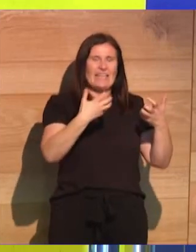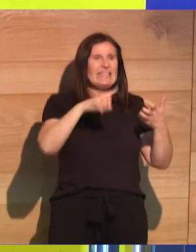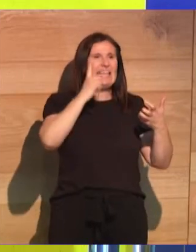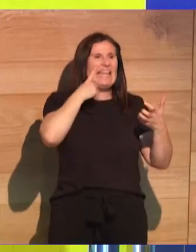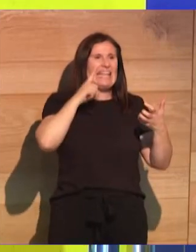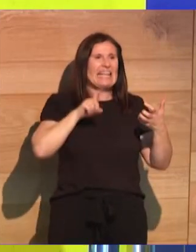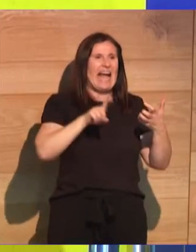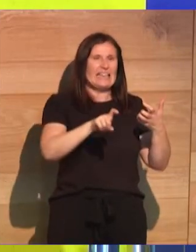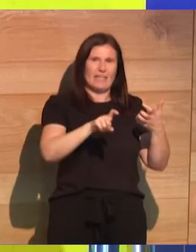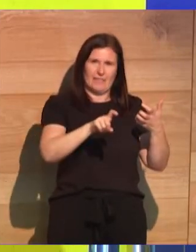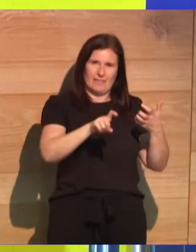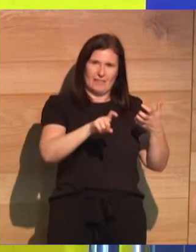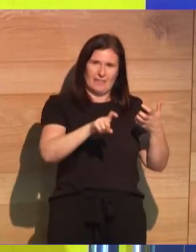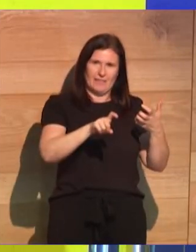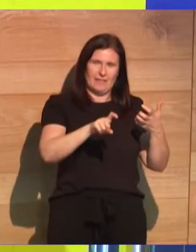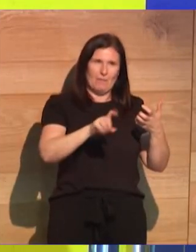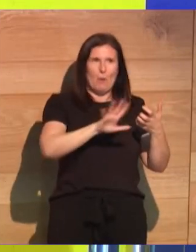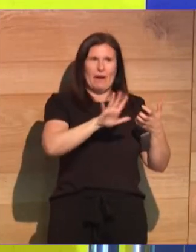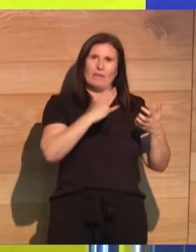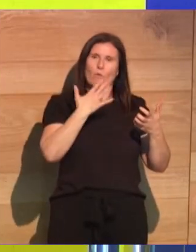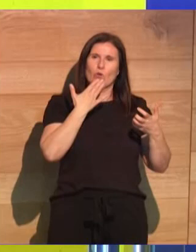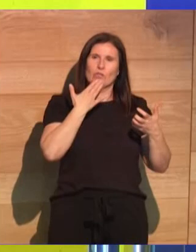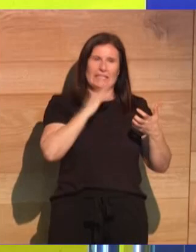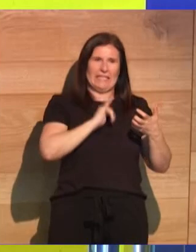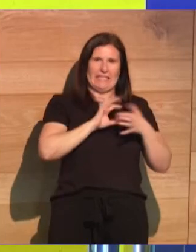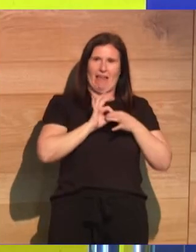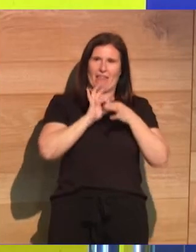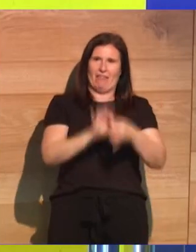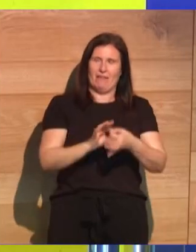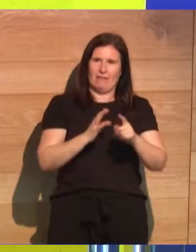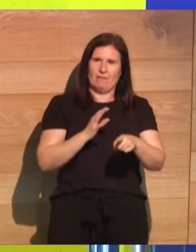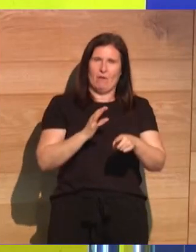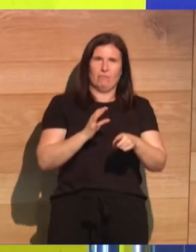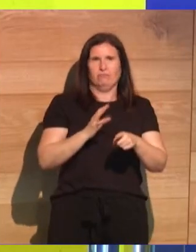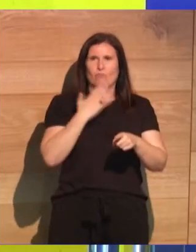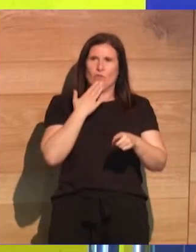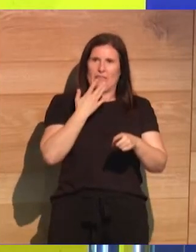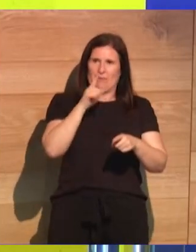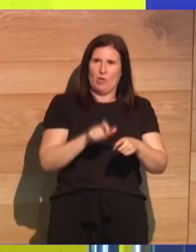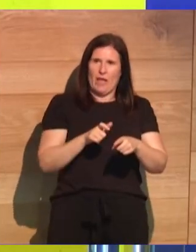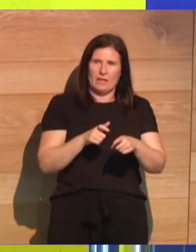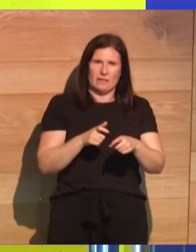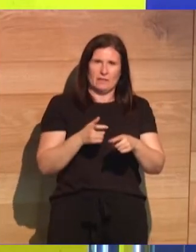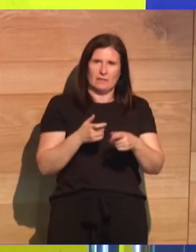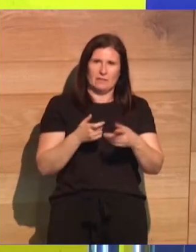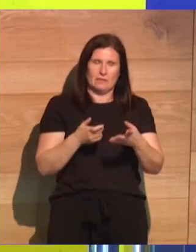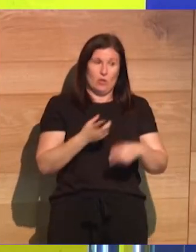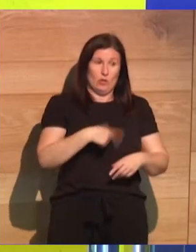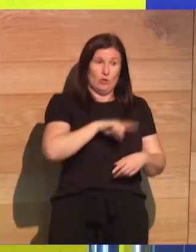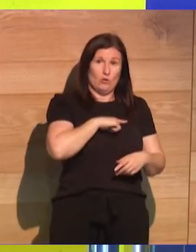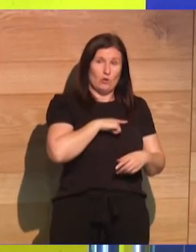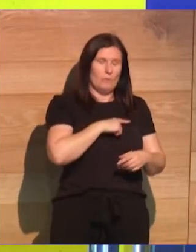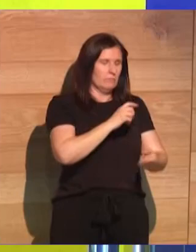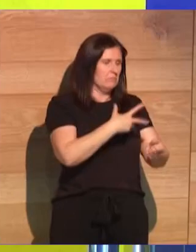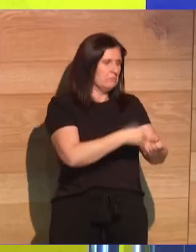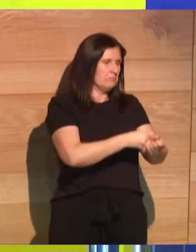porque le estamos asignando una identidad, ¿no? Cuando en el fondo, nosotros, si hacemos un análisis de